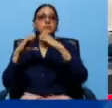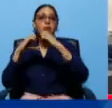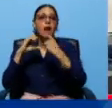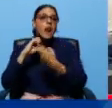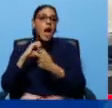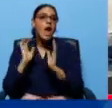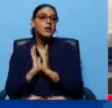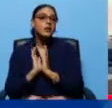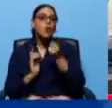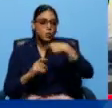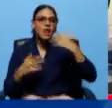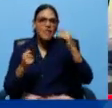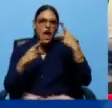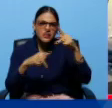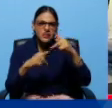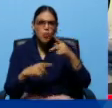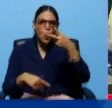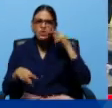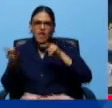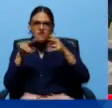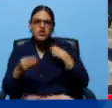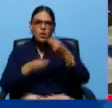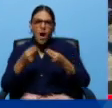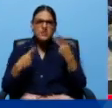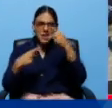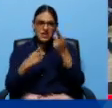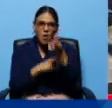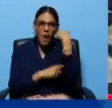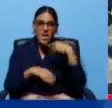TikTok? ¿No vieron el TikTok que saqué ayer?